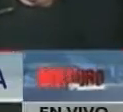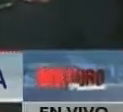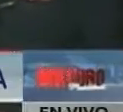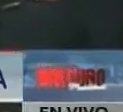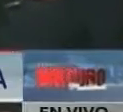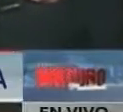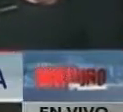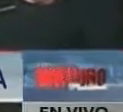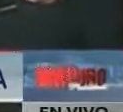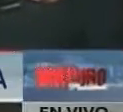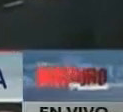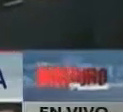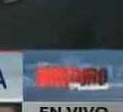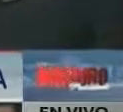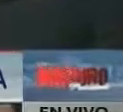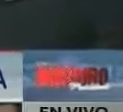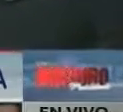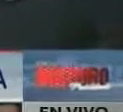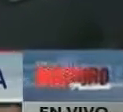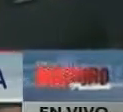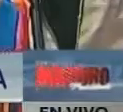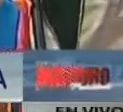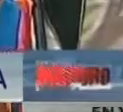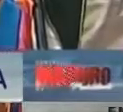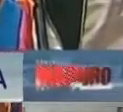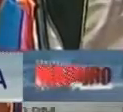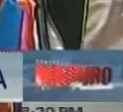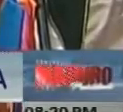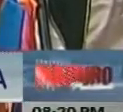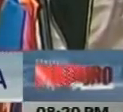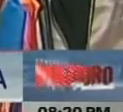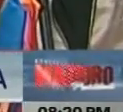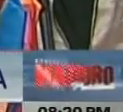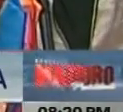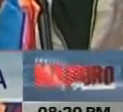Yo bajaré tranquilo al sepulcro.